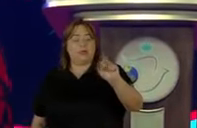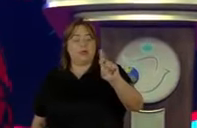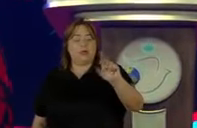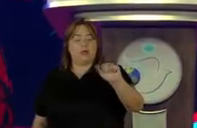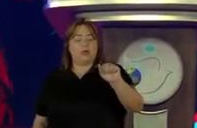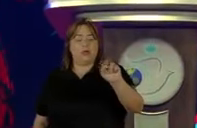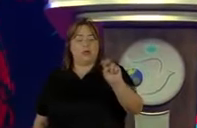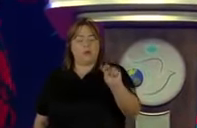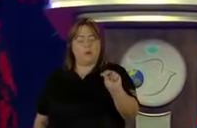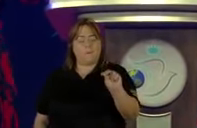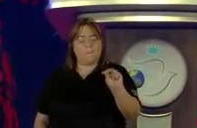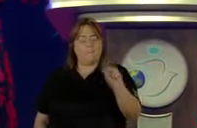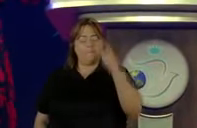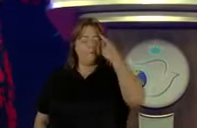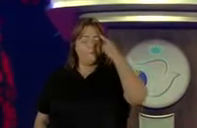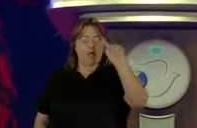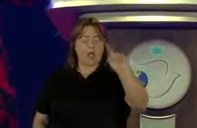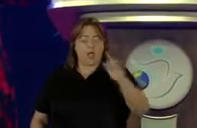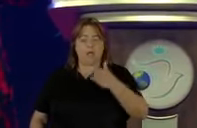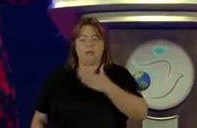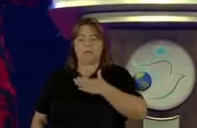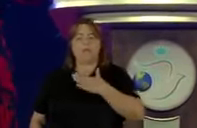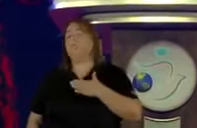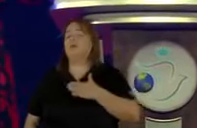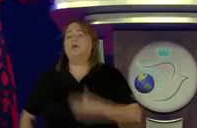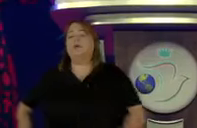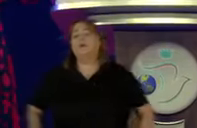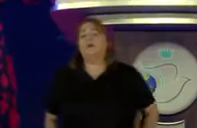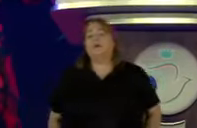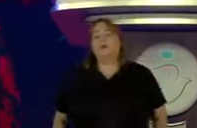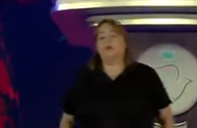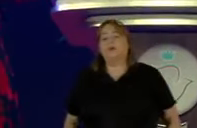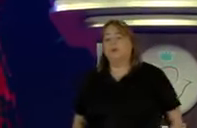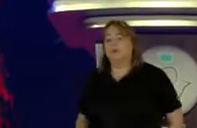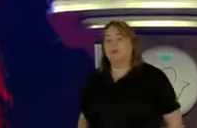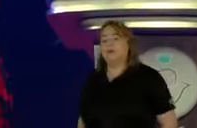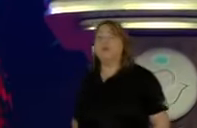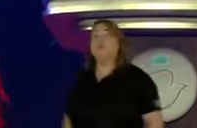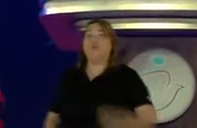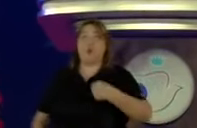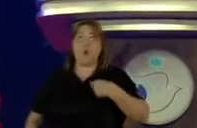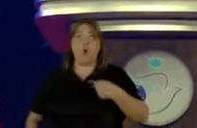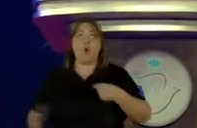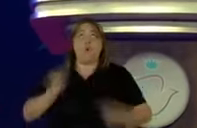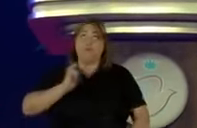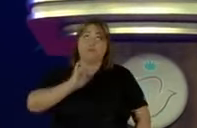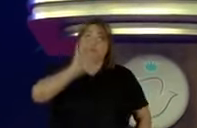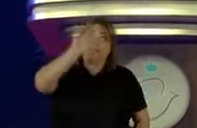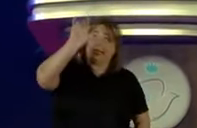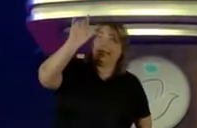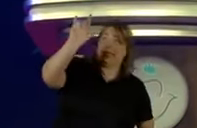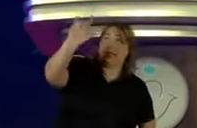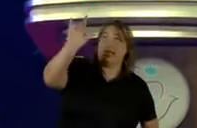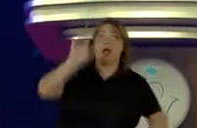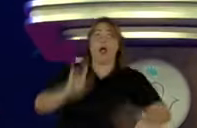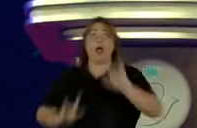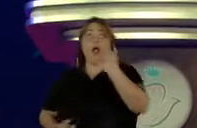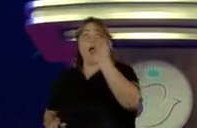mí, que perfuma mi vida, Señor. Te amo,